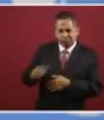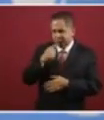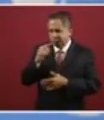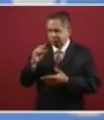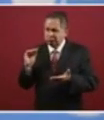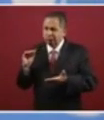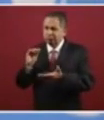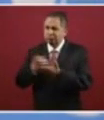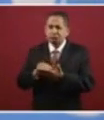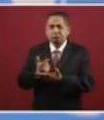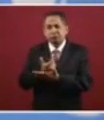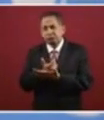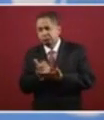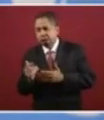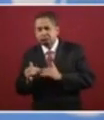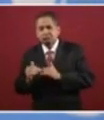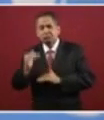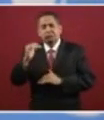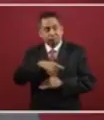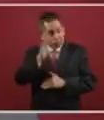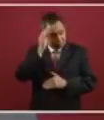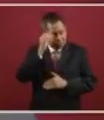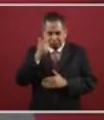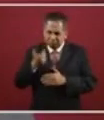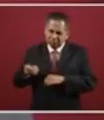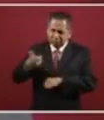eleve el salario del peón